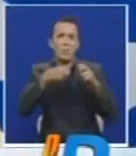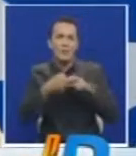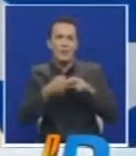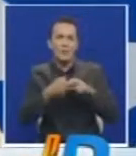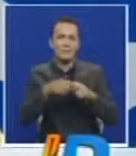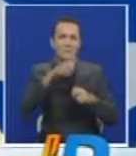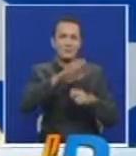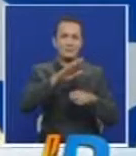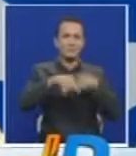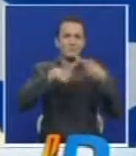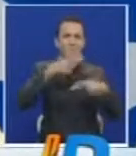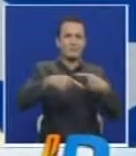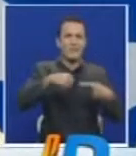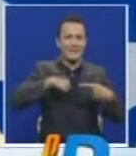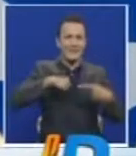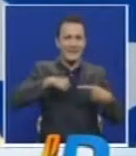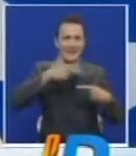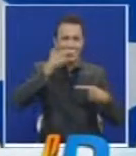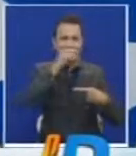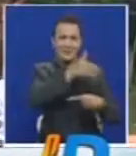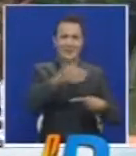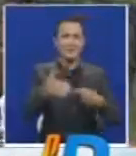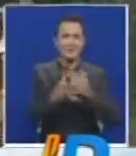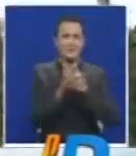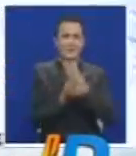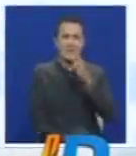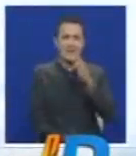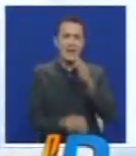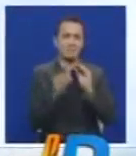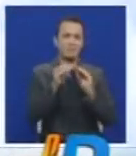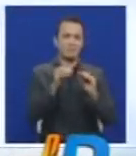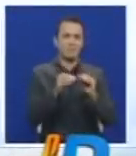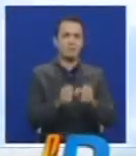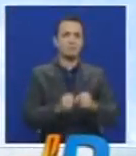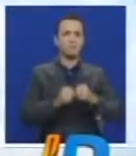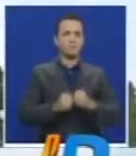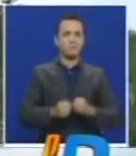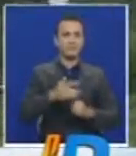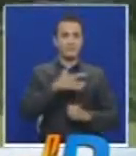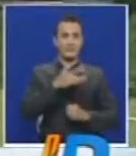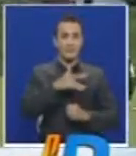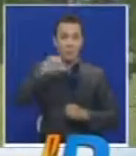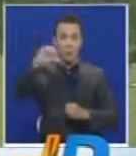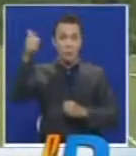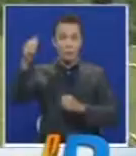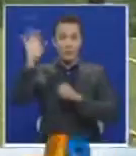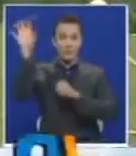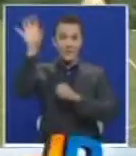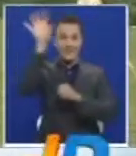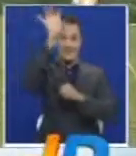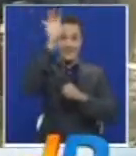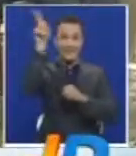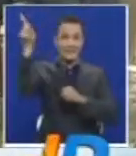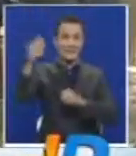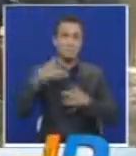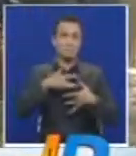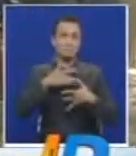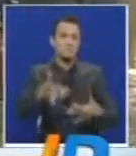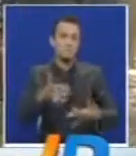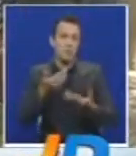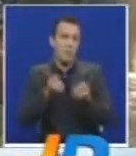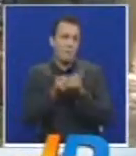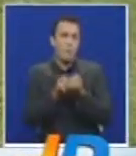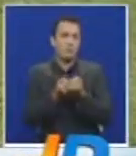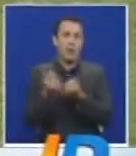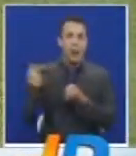que de los niños más pobres. Gracias al apoyo que le ofrecen personas de otros países a los niños de esta región a través de los